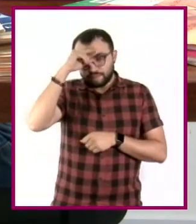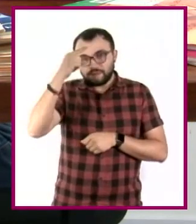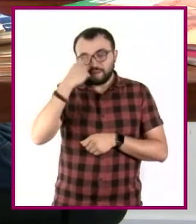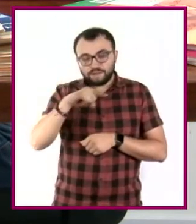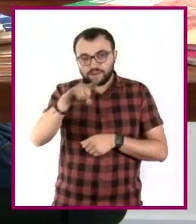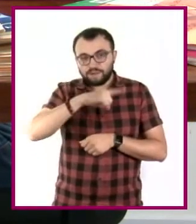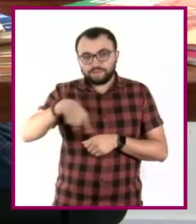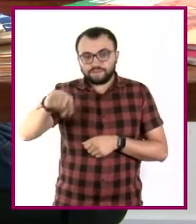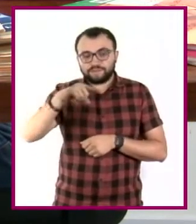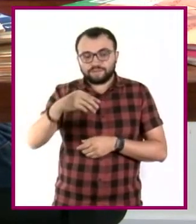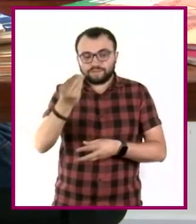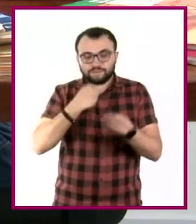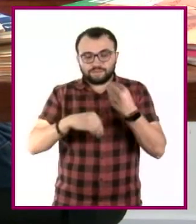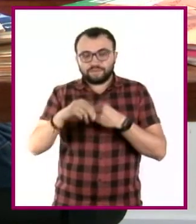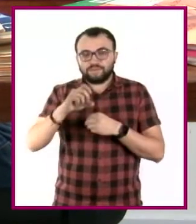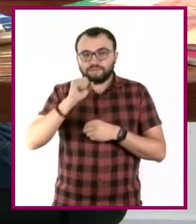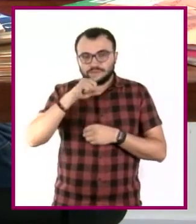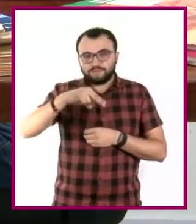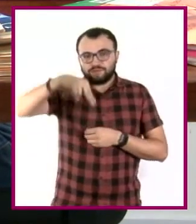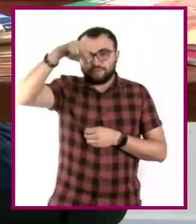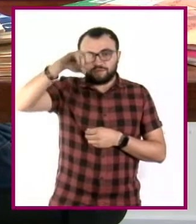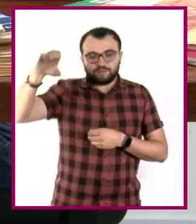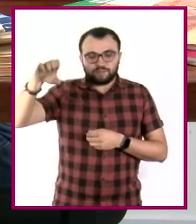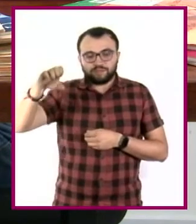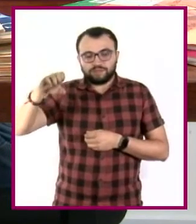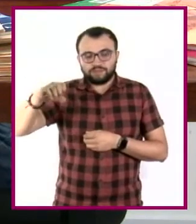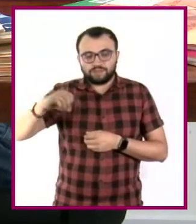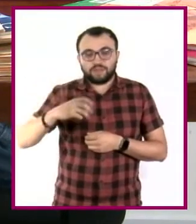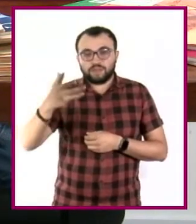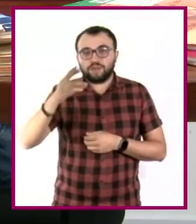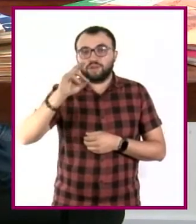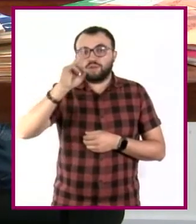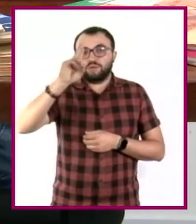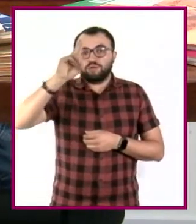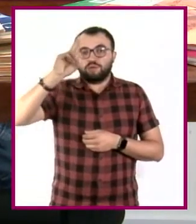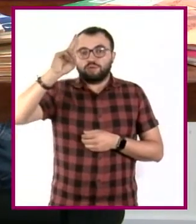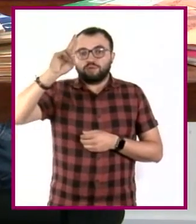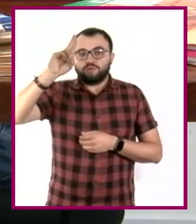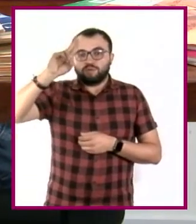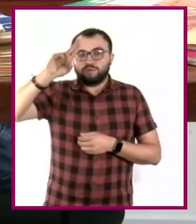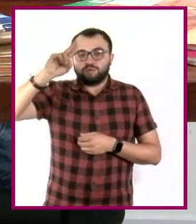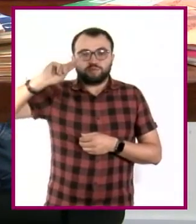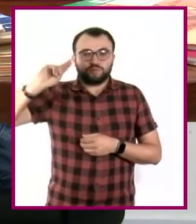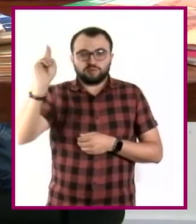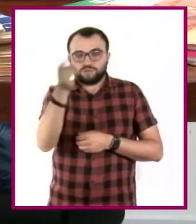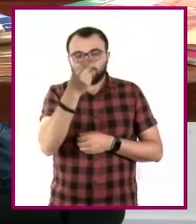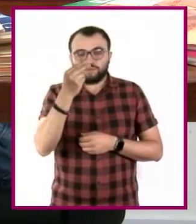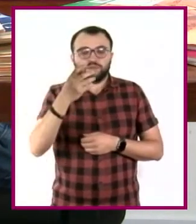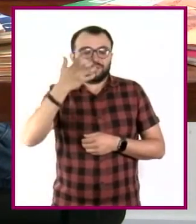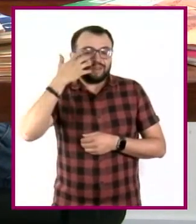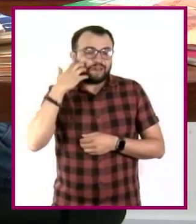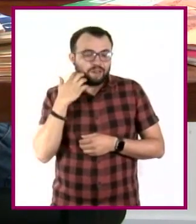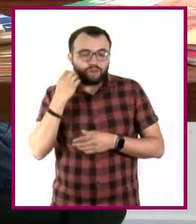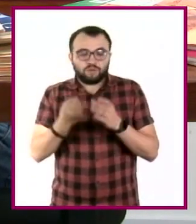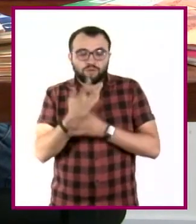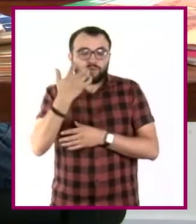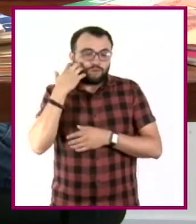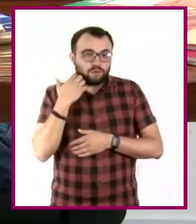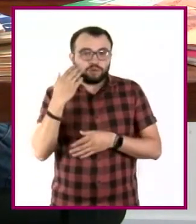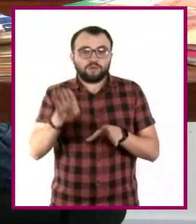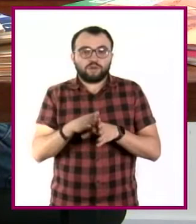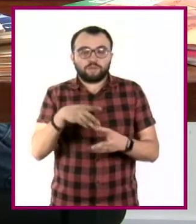Sector Agroalimentario del Noreste del País de la Universidad Autónoma de Nuevo León plantea la incorporación de la tecnología de la